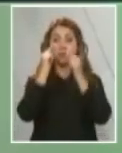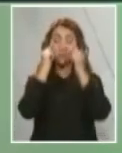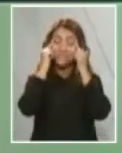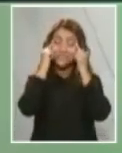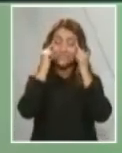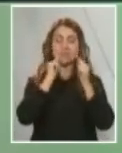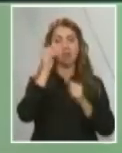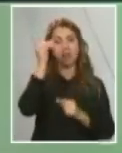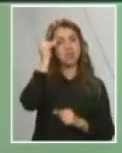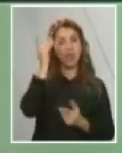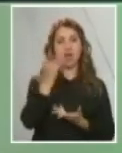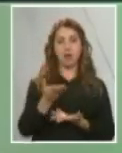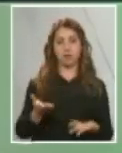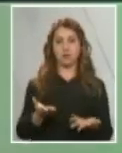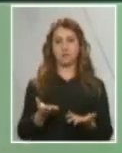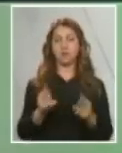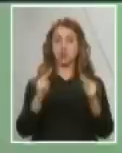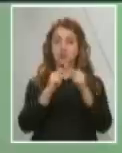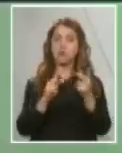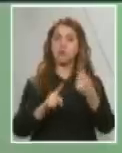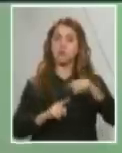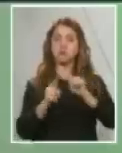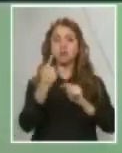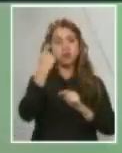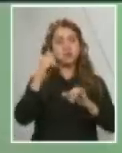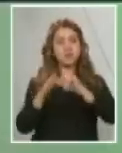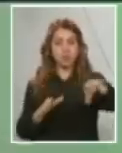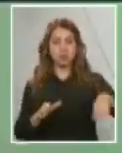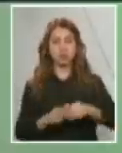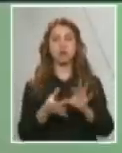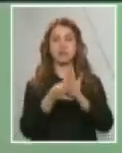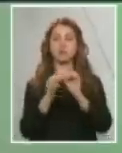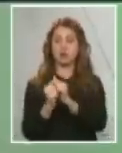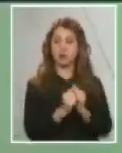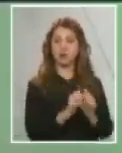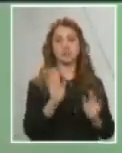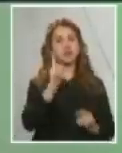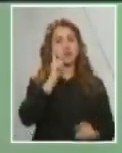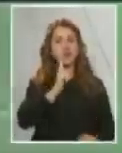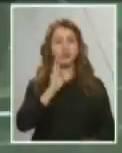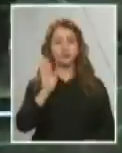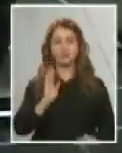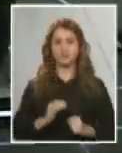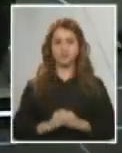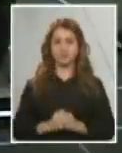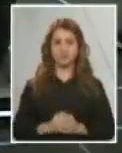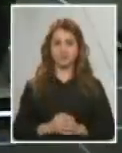tenga síndrome de Down. Nos vemos en un próximo Conciencia Inclusiva. Gracias por habernos acompañado. Chao.